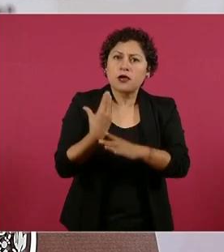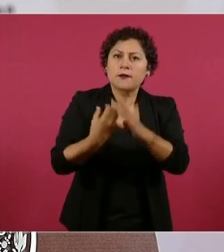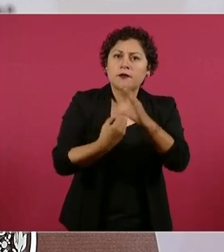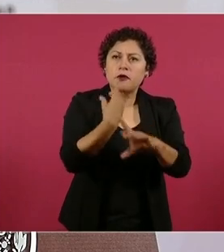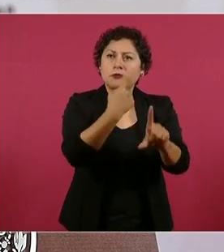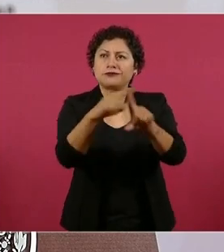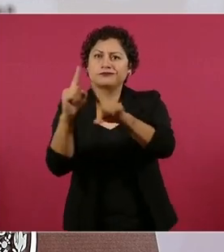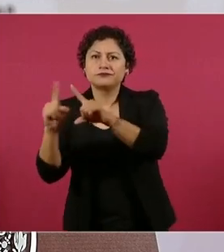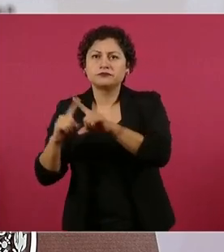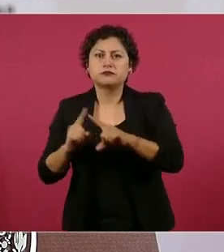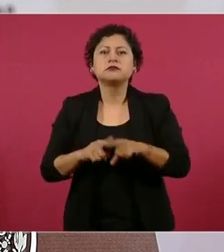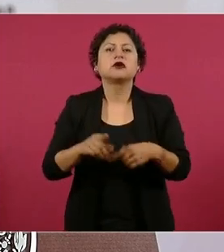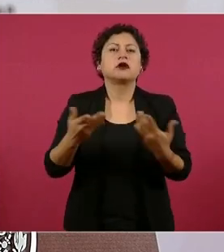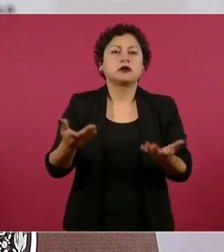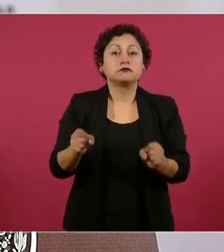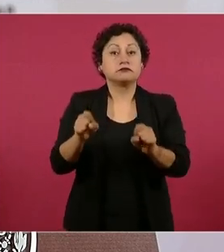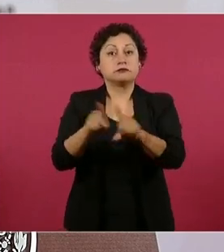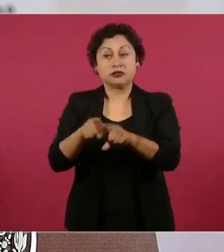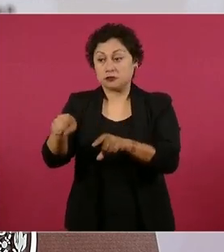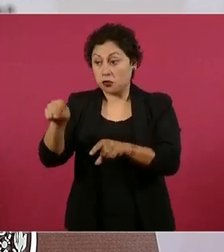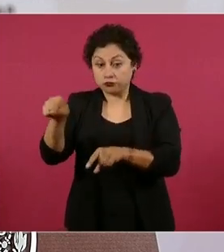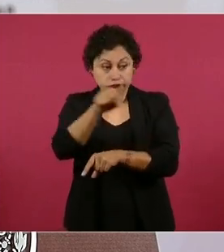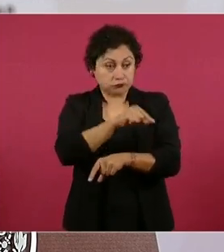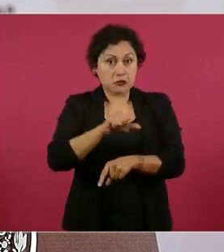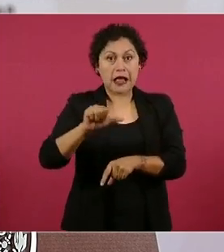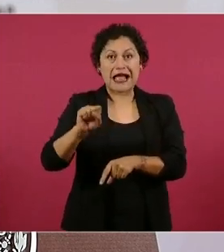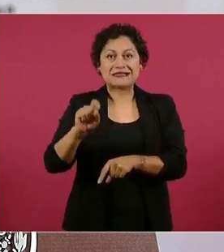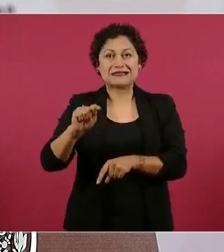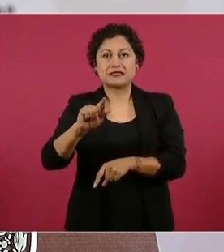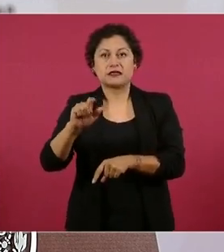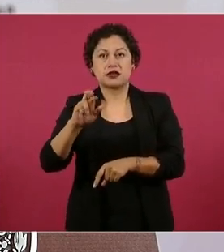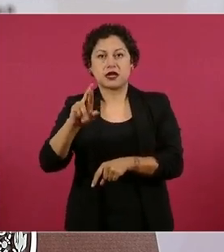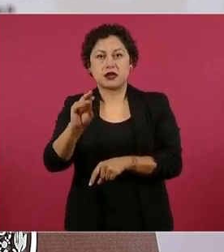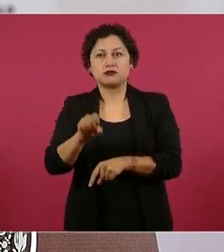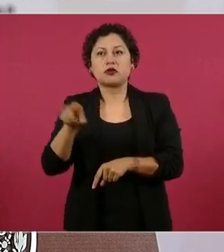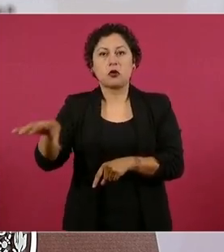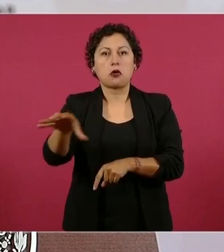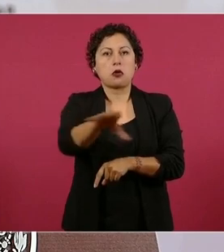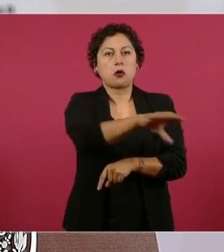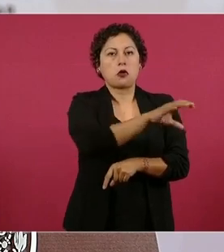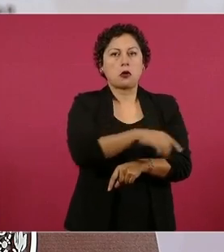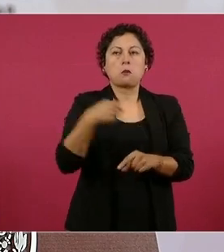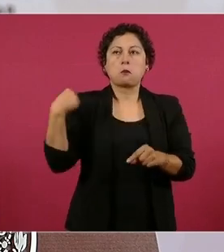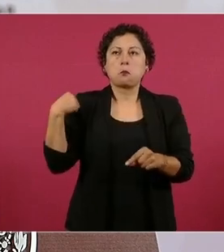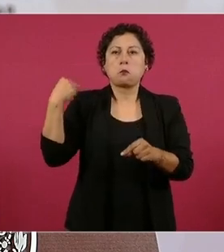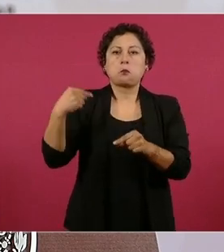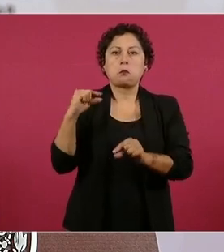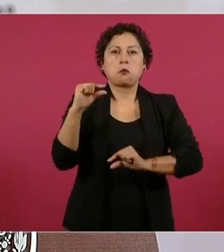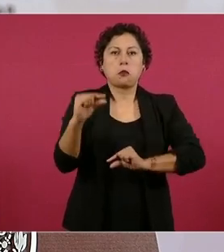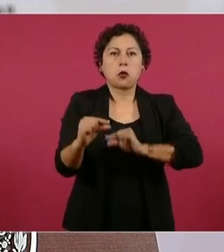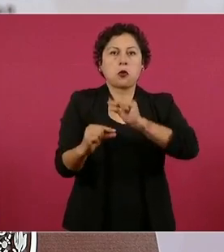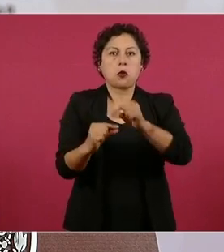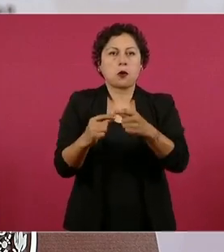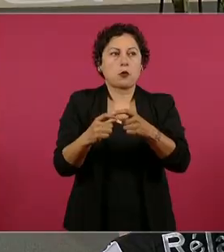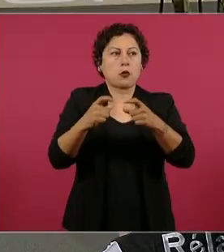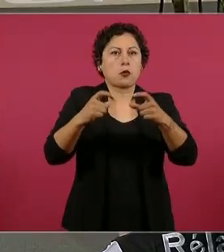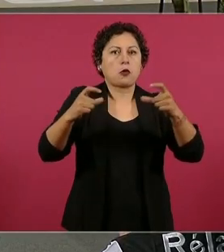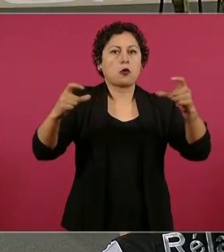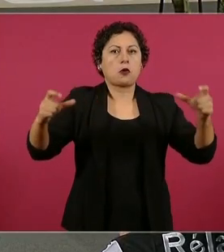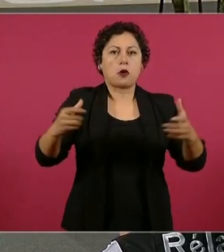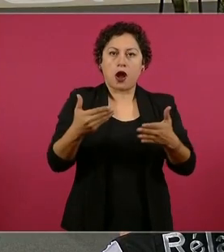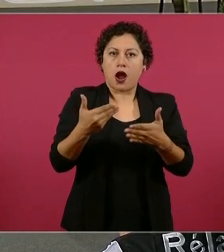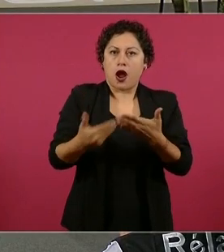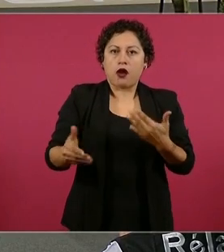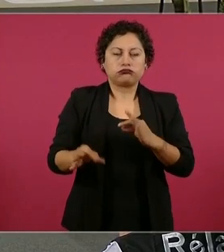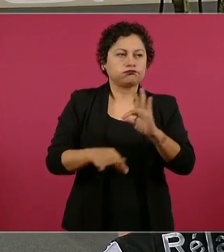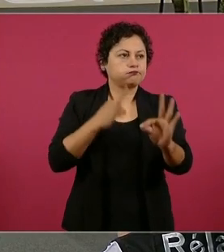con los que se cuenta, de manera tal que hoy podemos decir que somos autosuficientes en el diseño y la construcción naval dentro